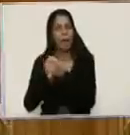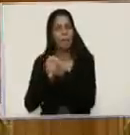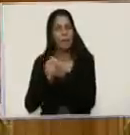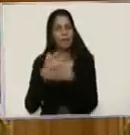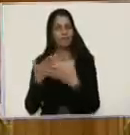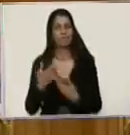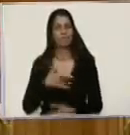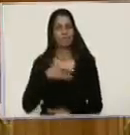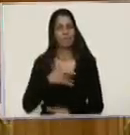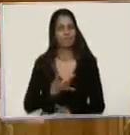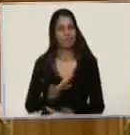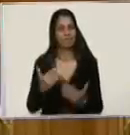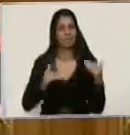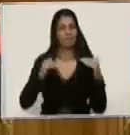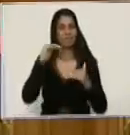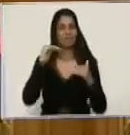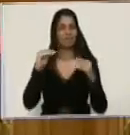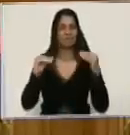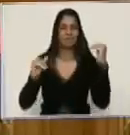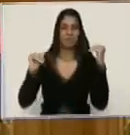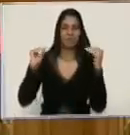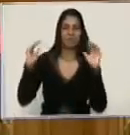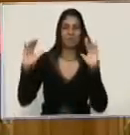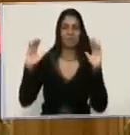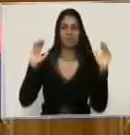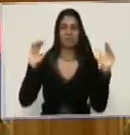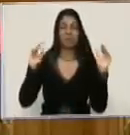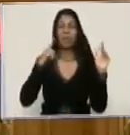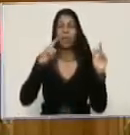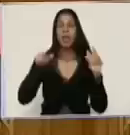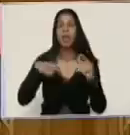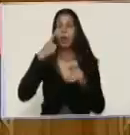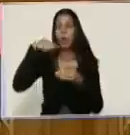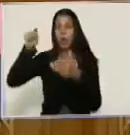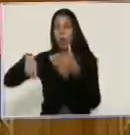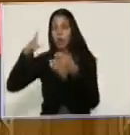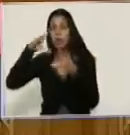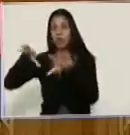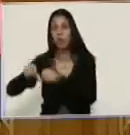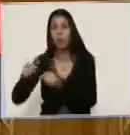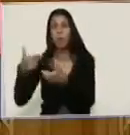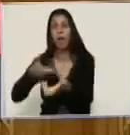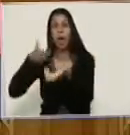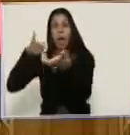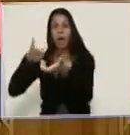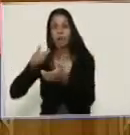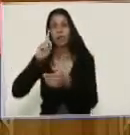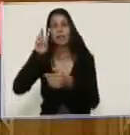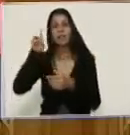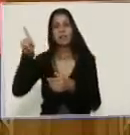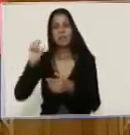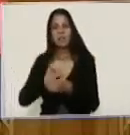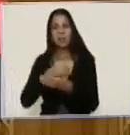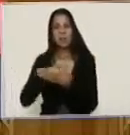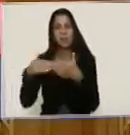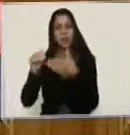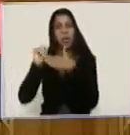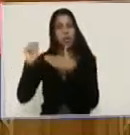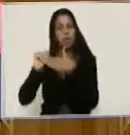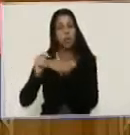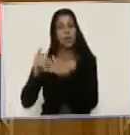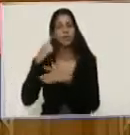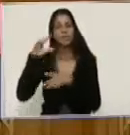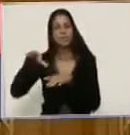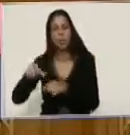Y bueno, y un contrato de compra de armas que logró el presidente Trump por 100 mil millones de dólares. Entonces, cuando uno hace los análisis, porque estamos en